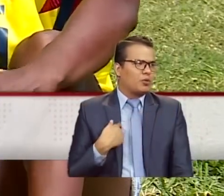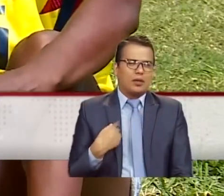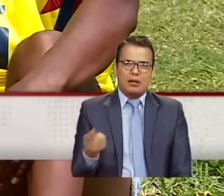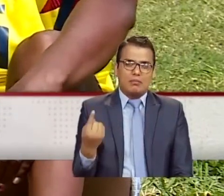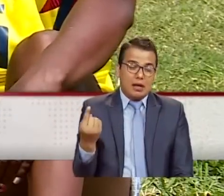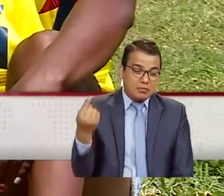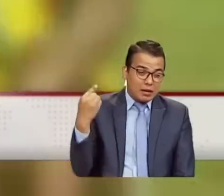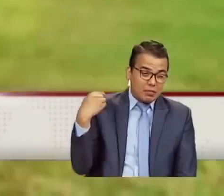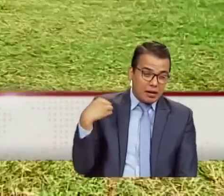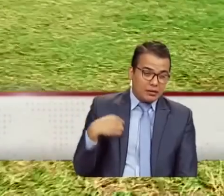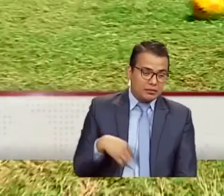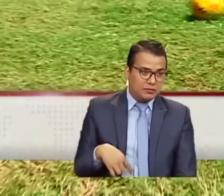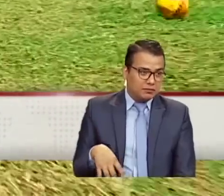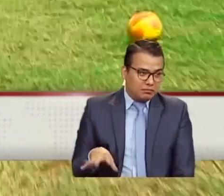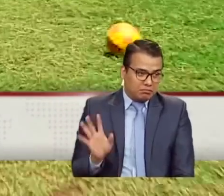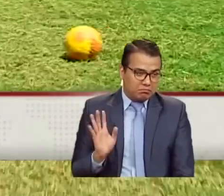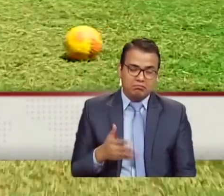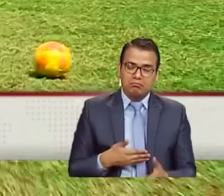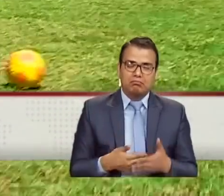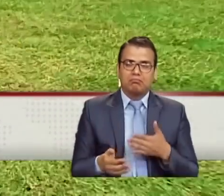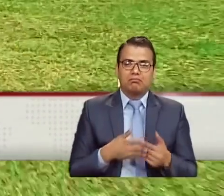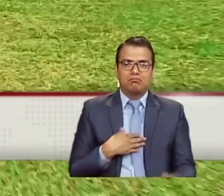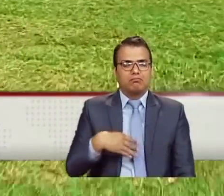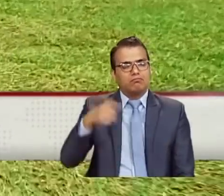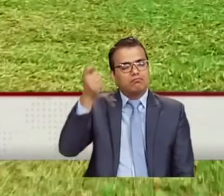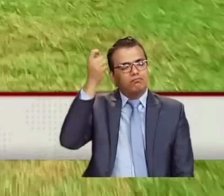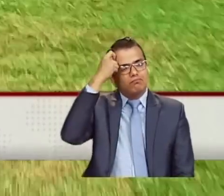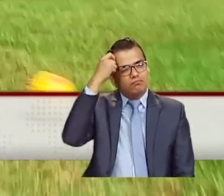para niñas, que es marimacho.